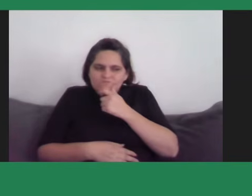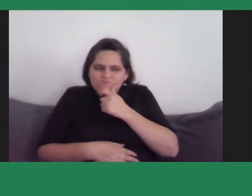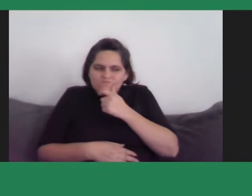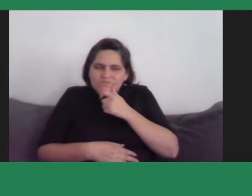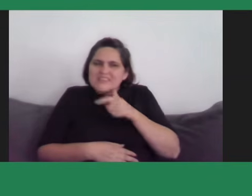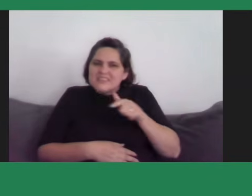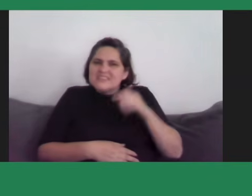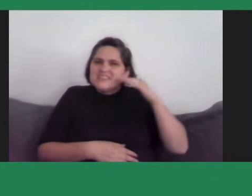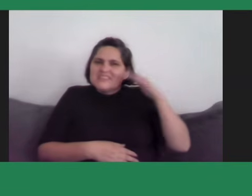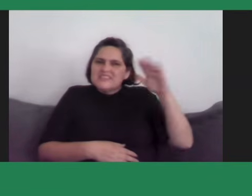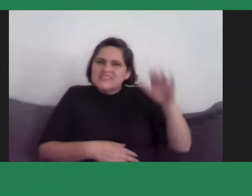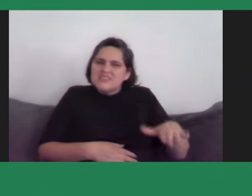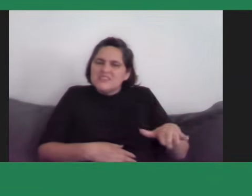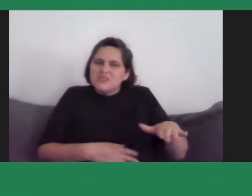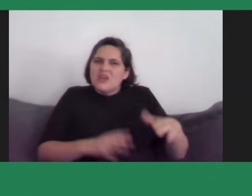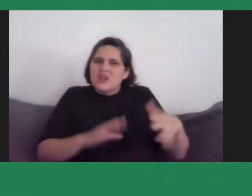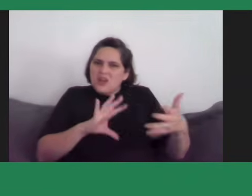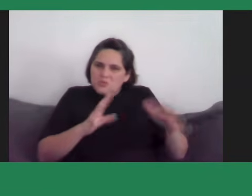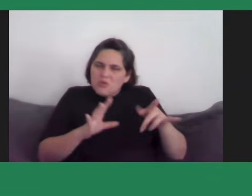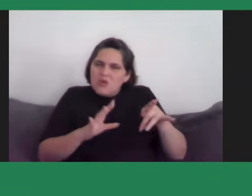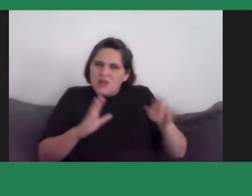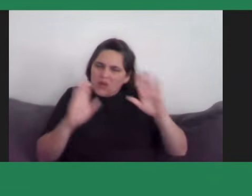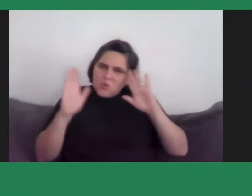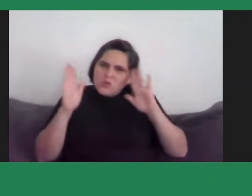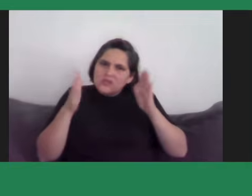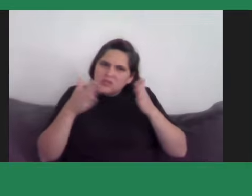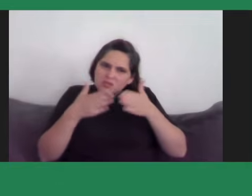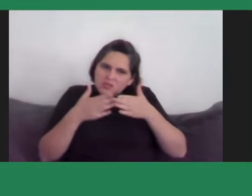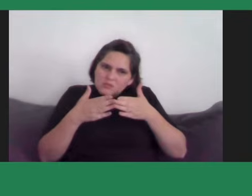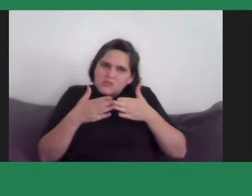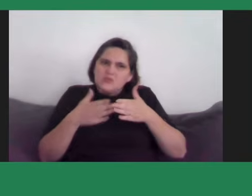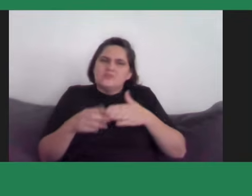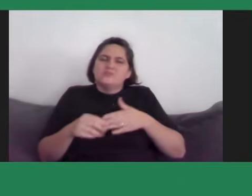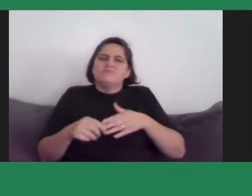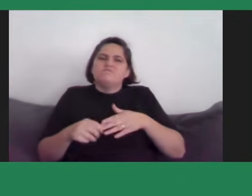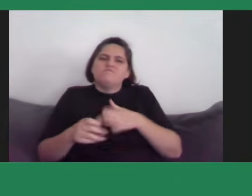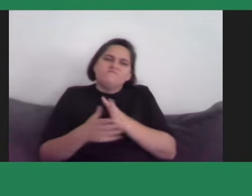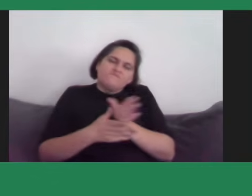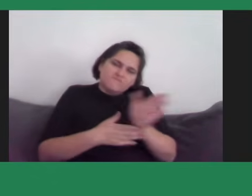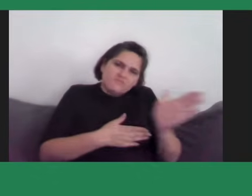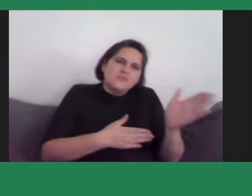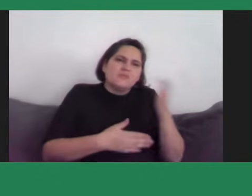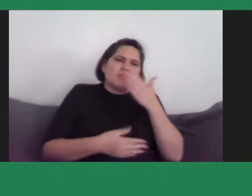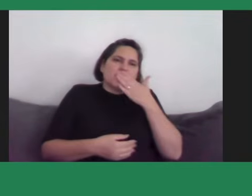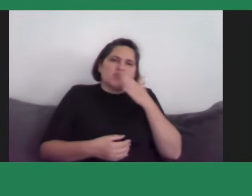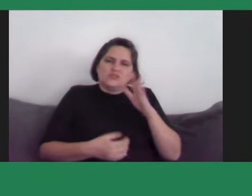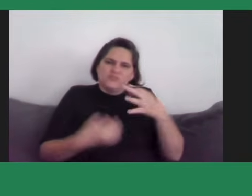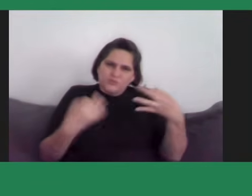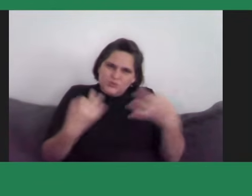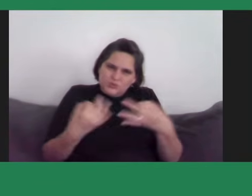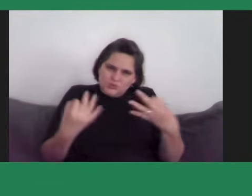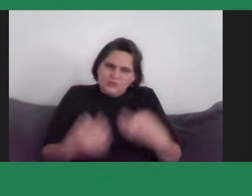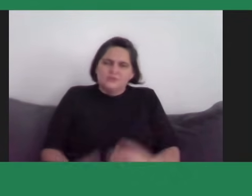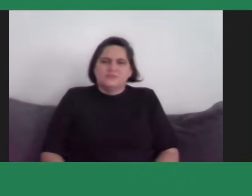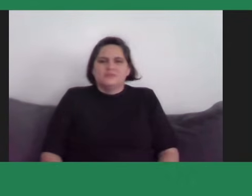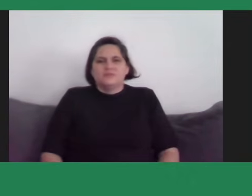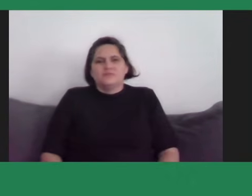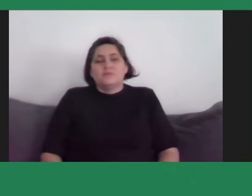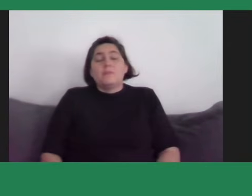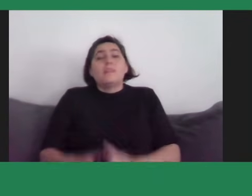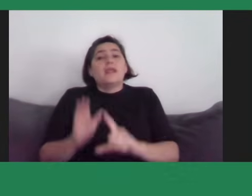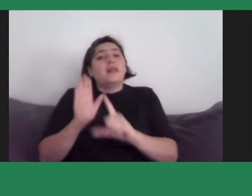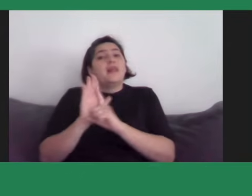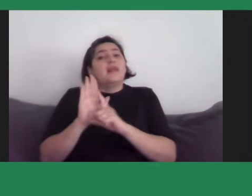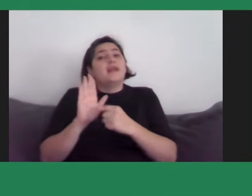tiene un espectro del autismo y derivarlo en forma oportuna. La ley de